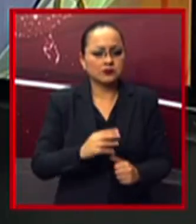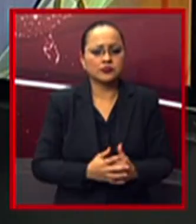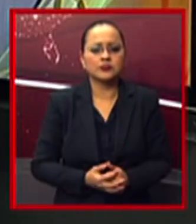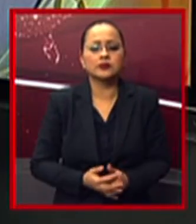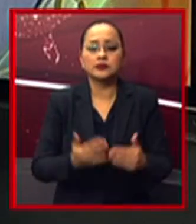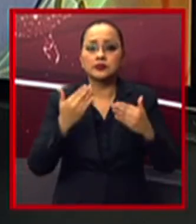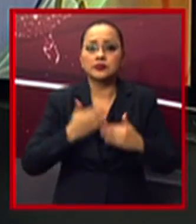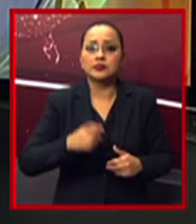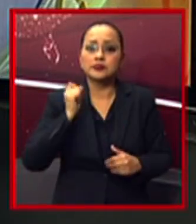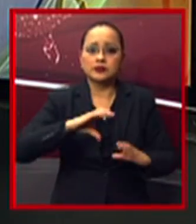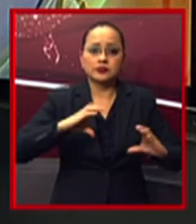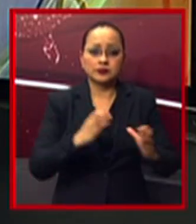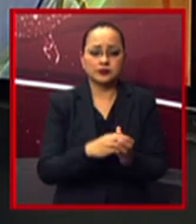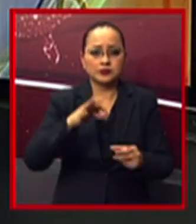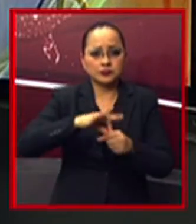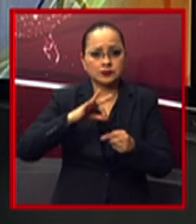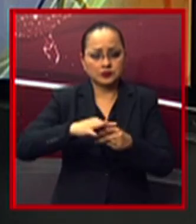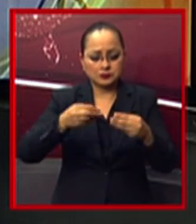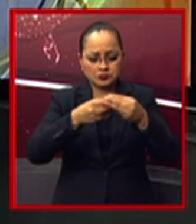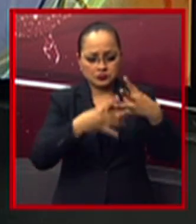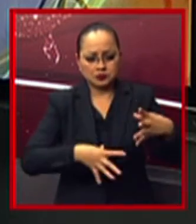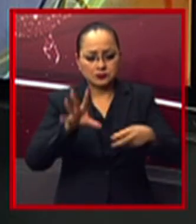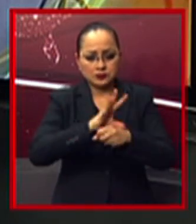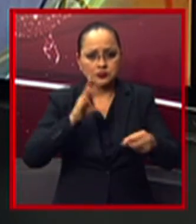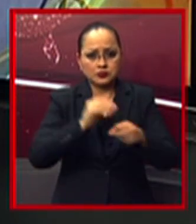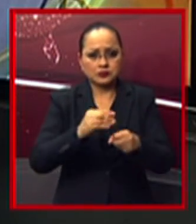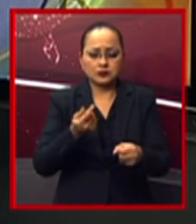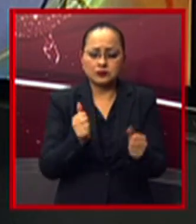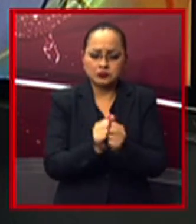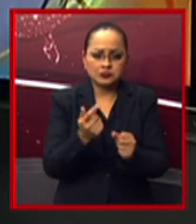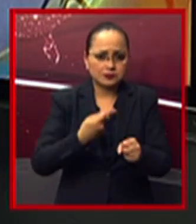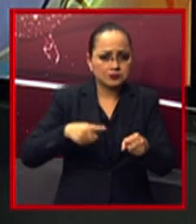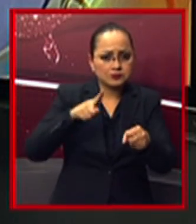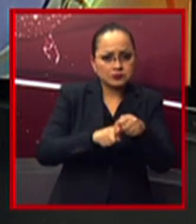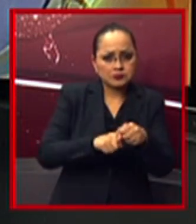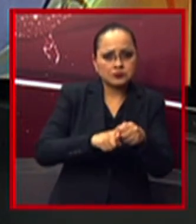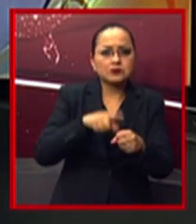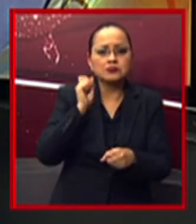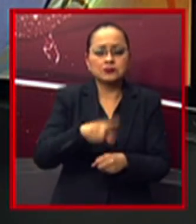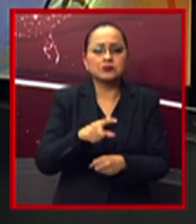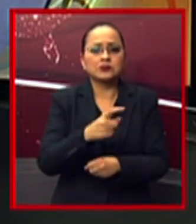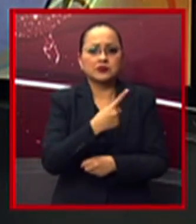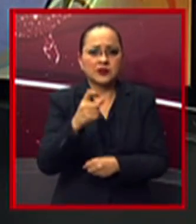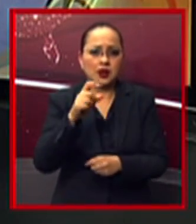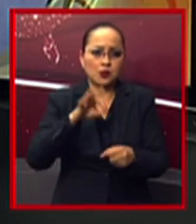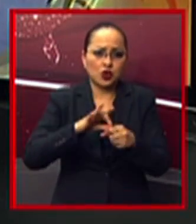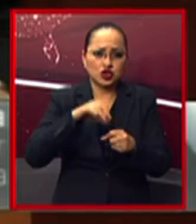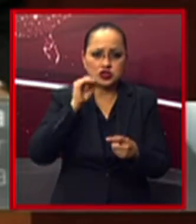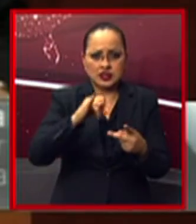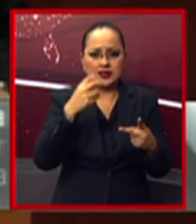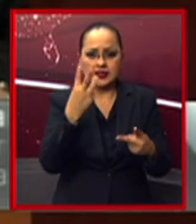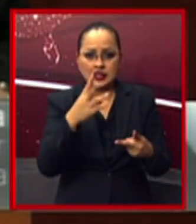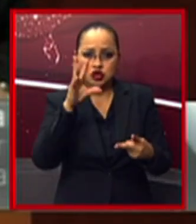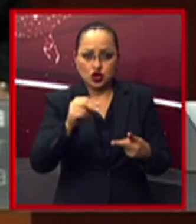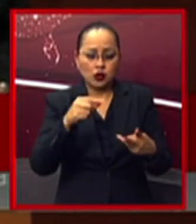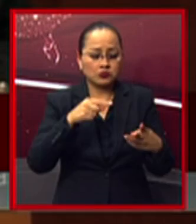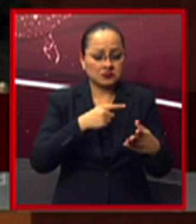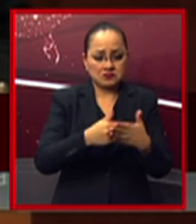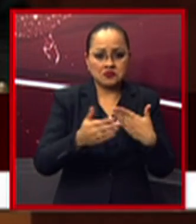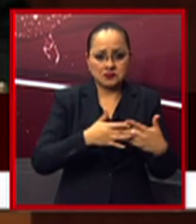A continuación se llevó a cabo la votación en lo general de manera nominal, donde el resultado fue de 100 votos a favor, 3 en contra y sin